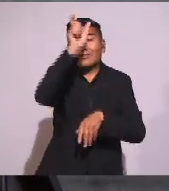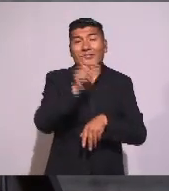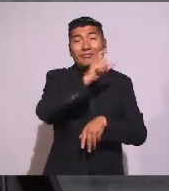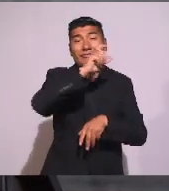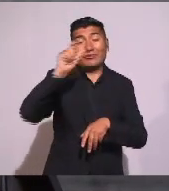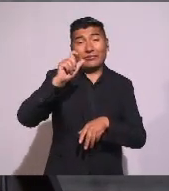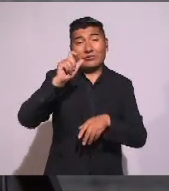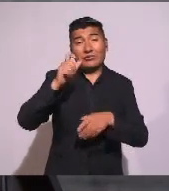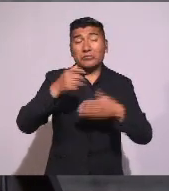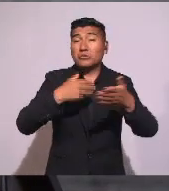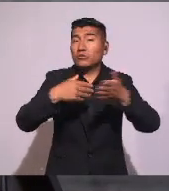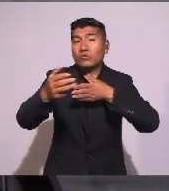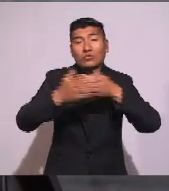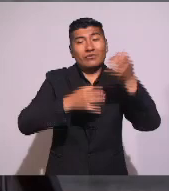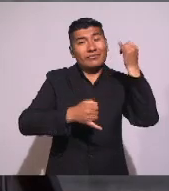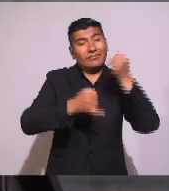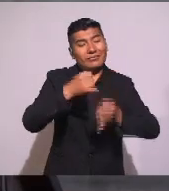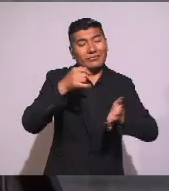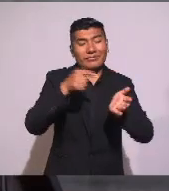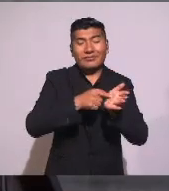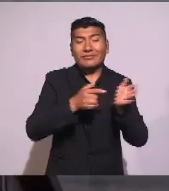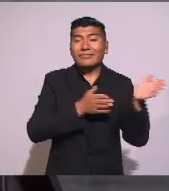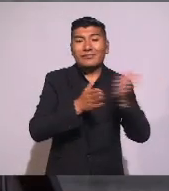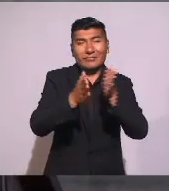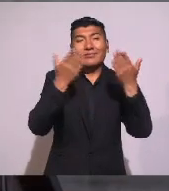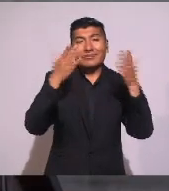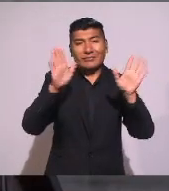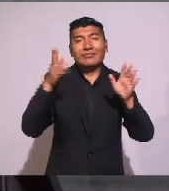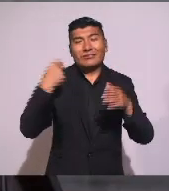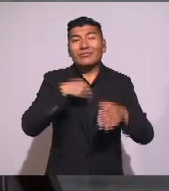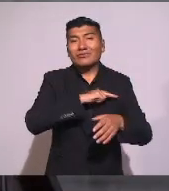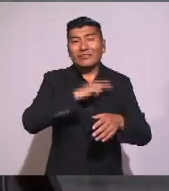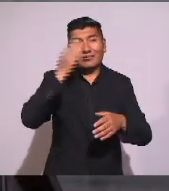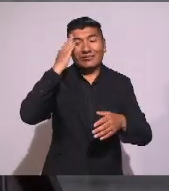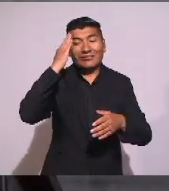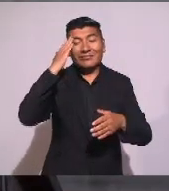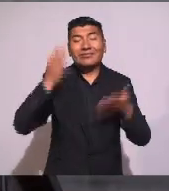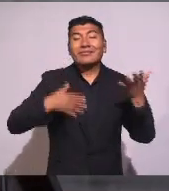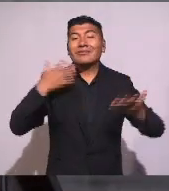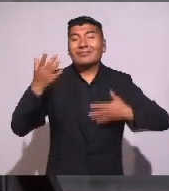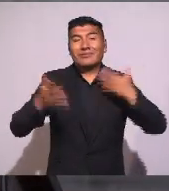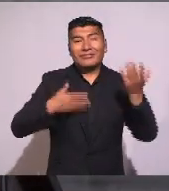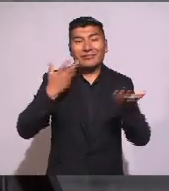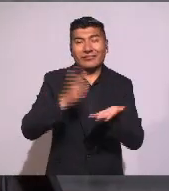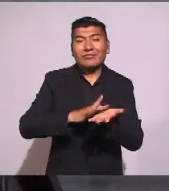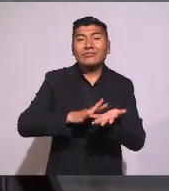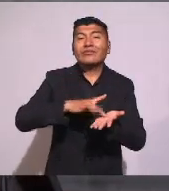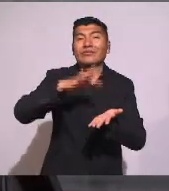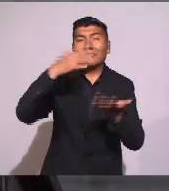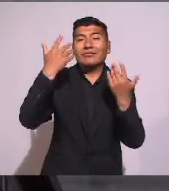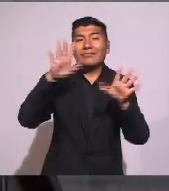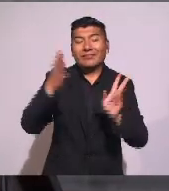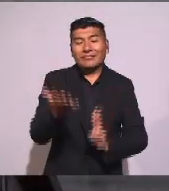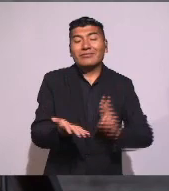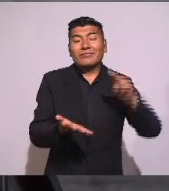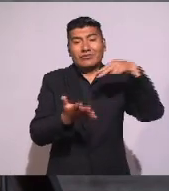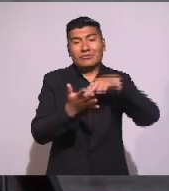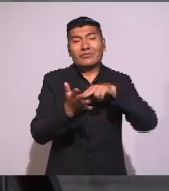aunque el final de este camino sabemos que es la alegría y la gloria de la resurrección